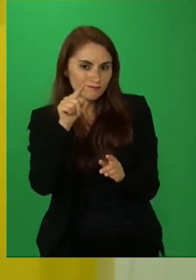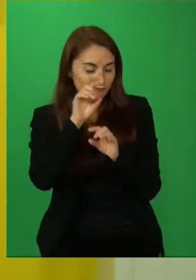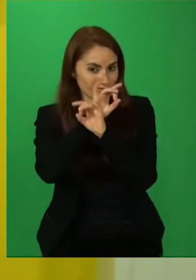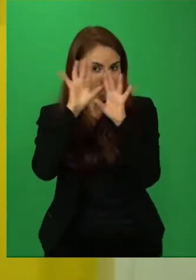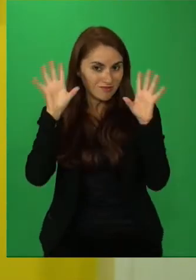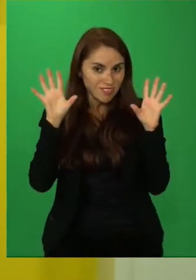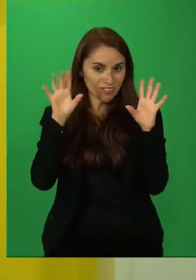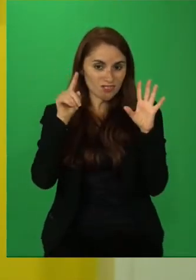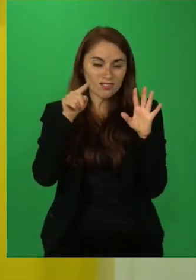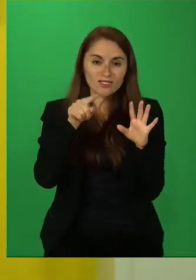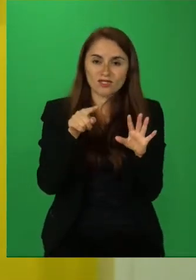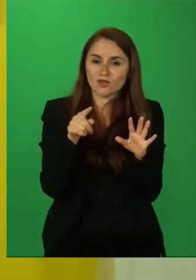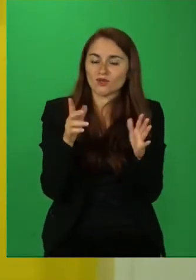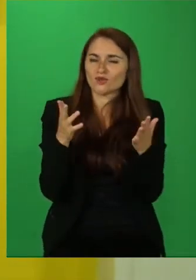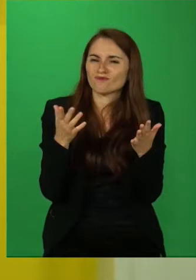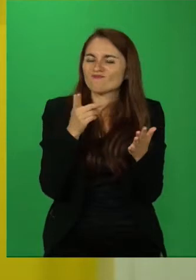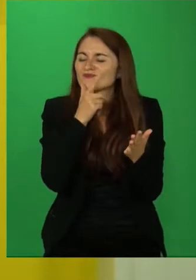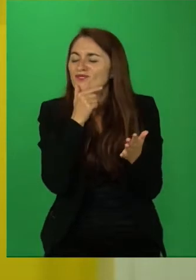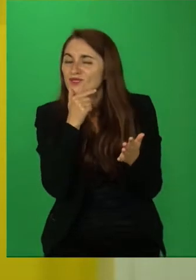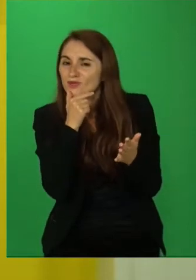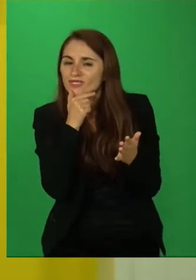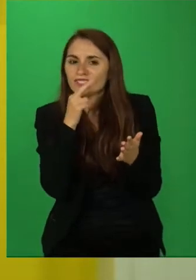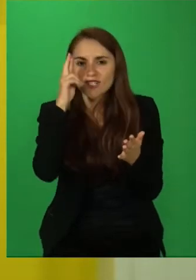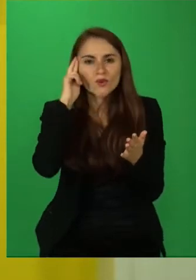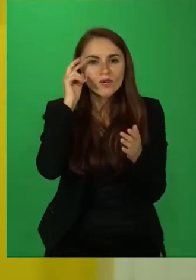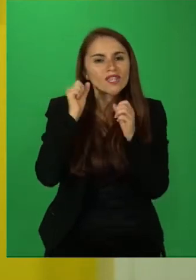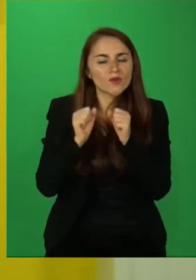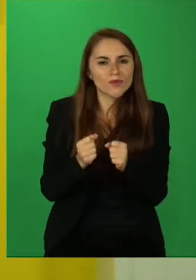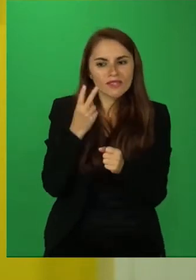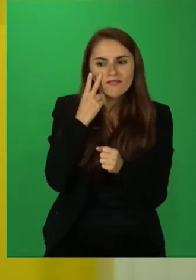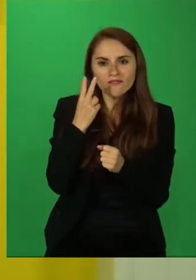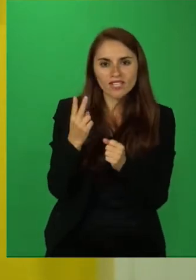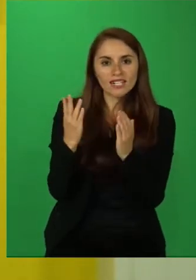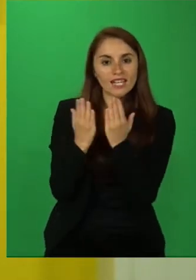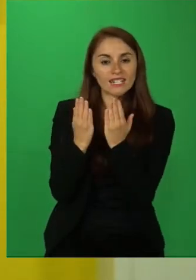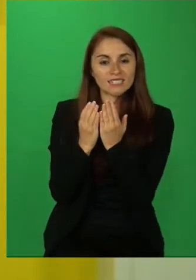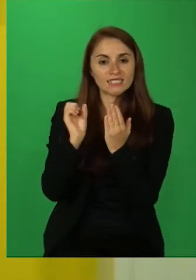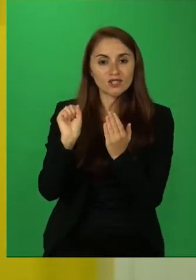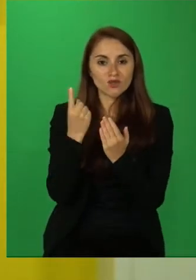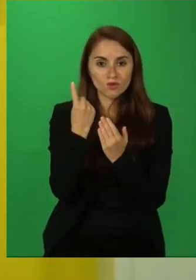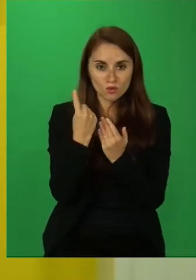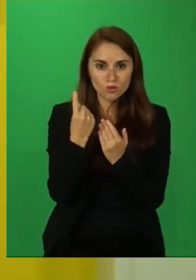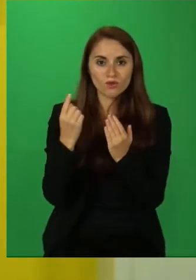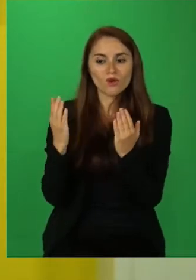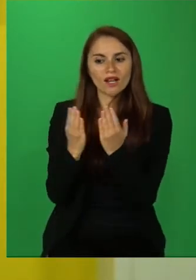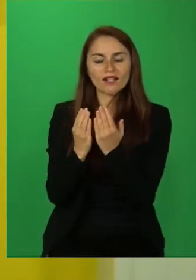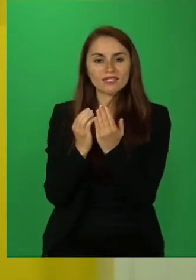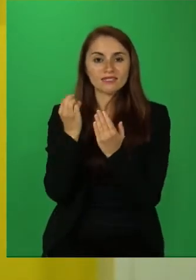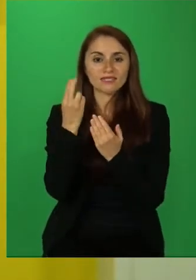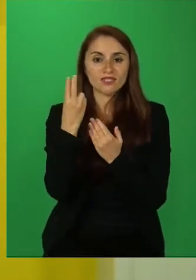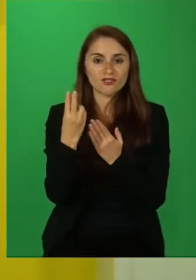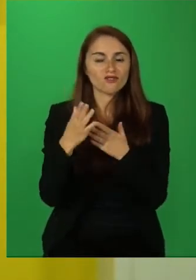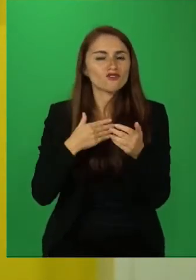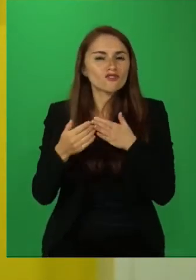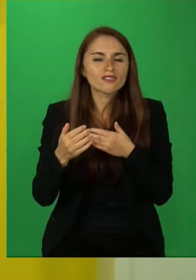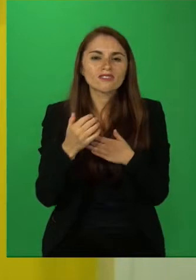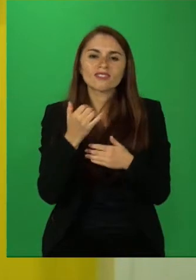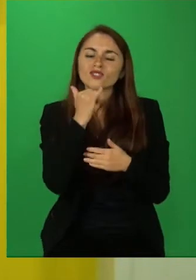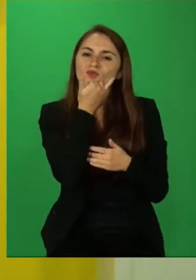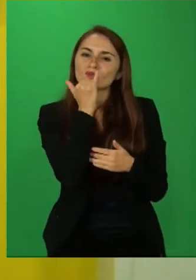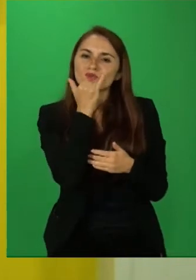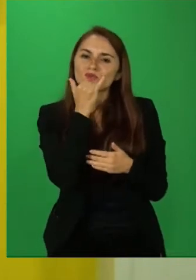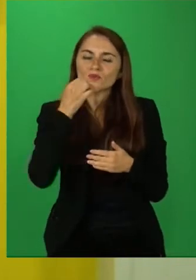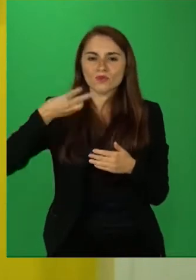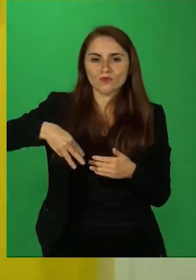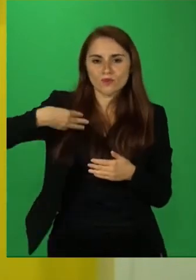tienes la oportunidad de revisar mi clase número 1 y mi clase número 2 en el canal oficial de YouTube de la Ilustre Municipalidad